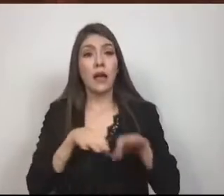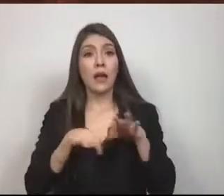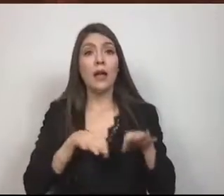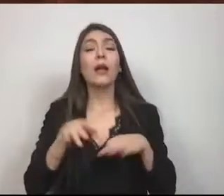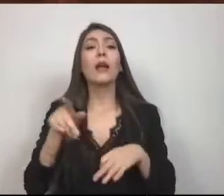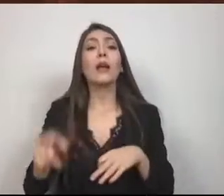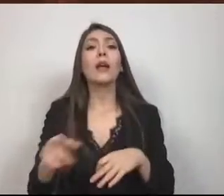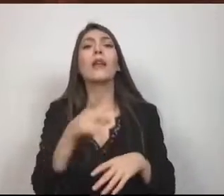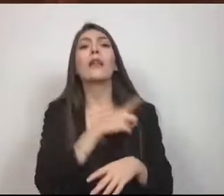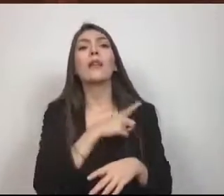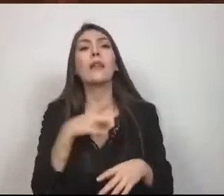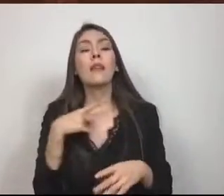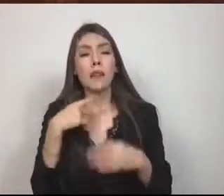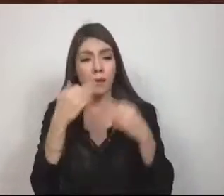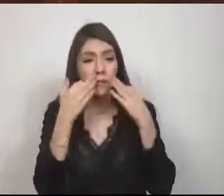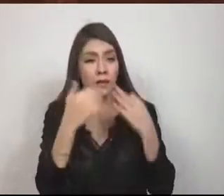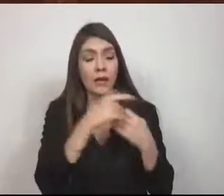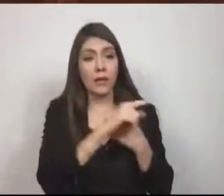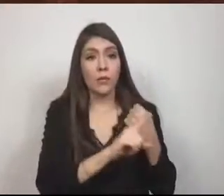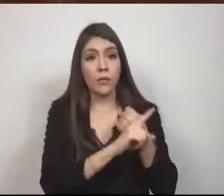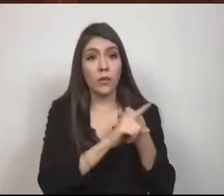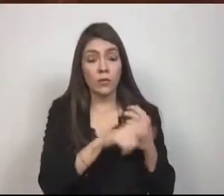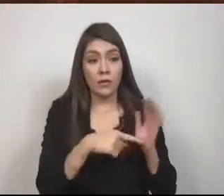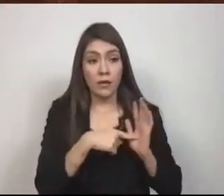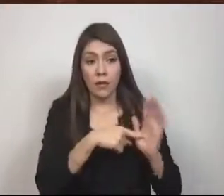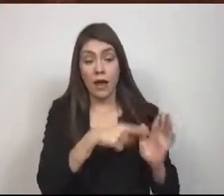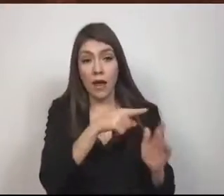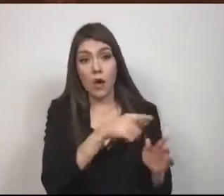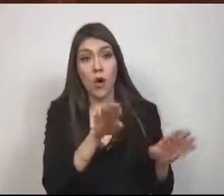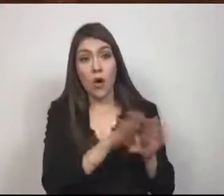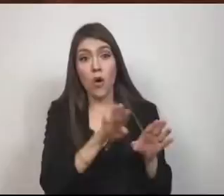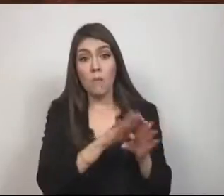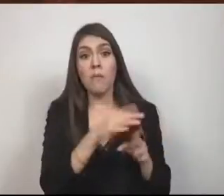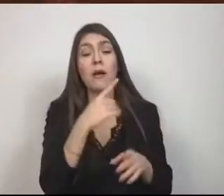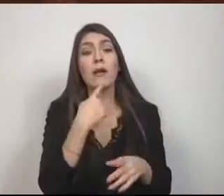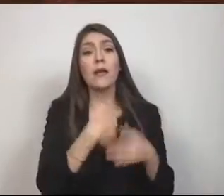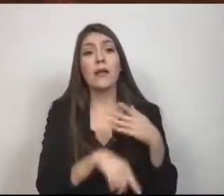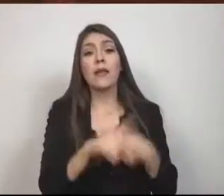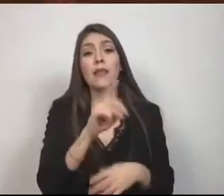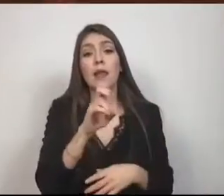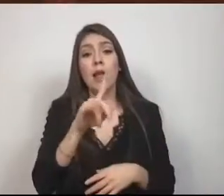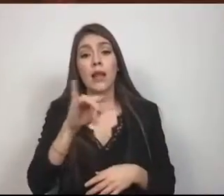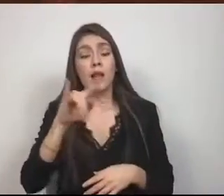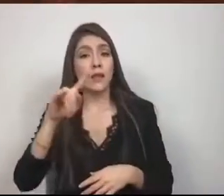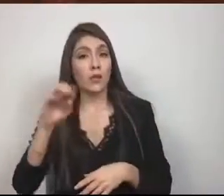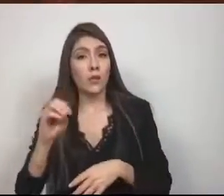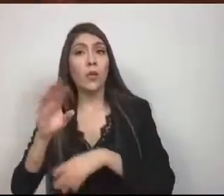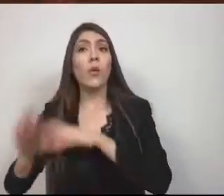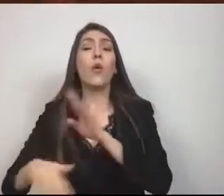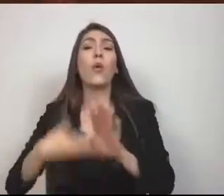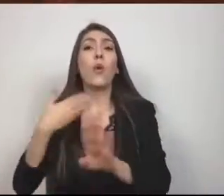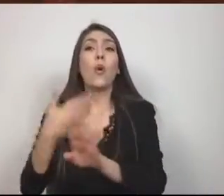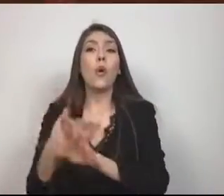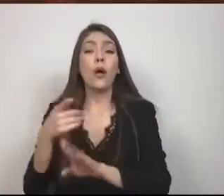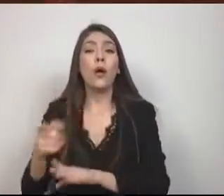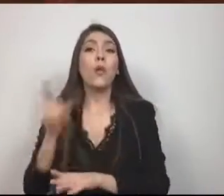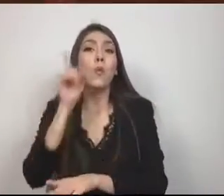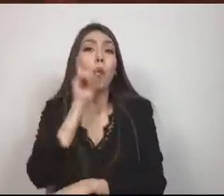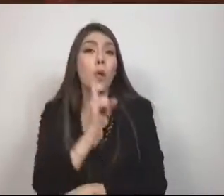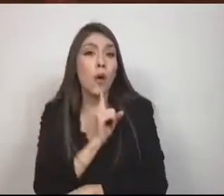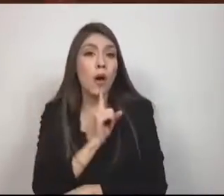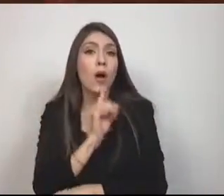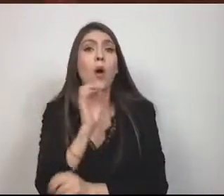hecho que la ley señale como delito en contra de una mujer o una niña, estén obligados a